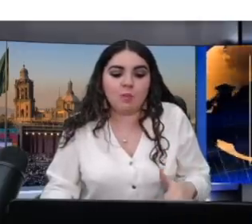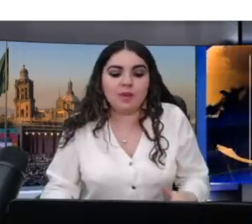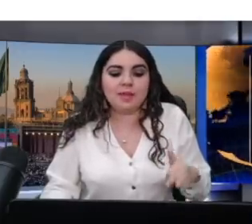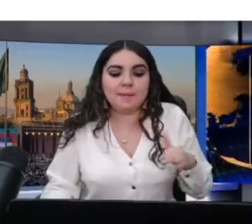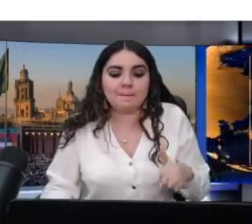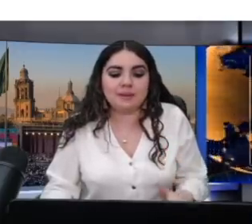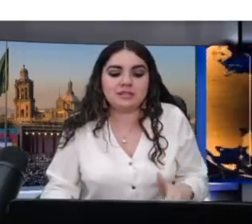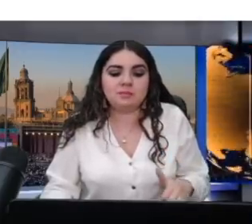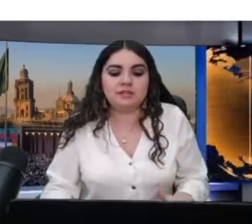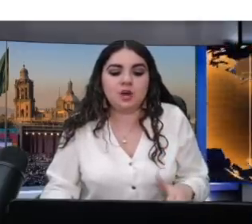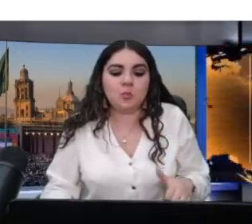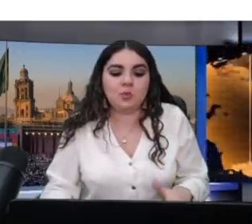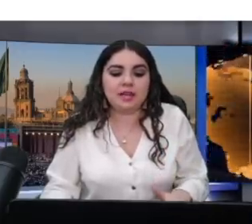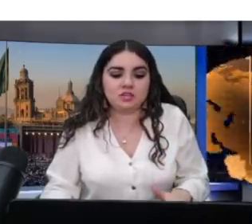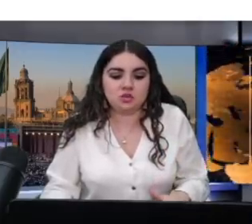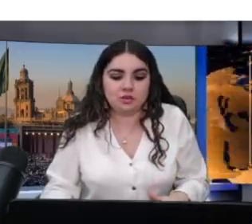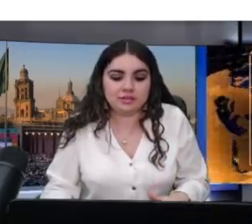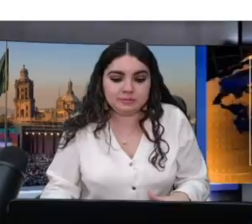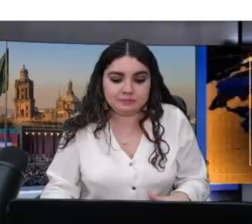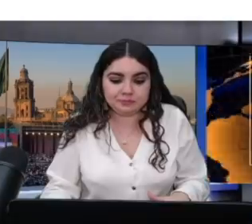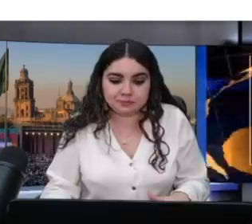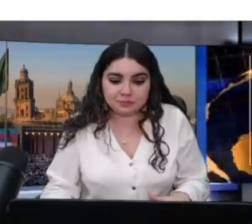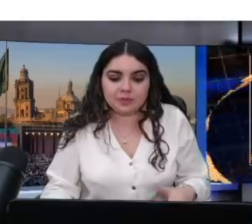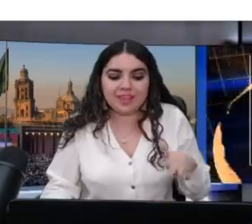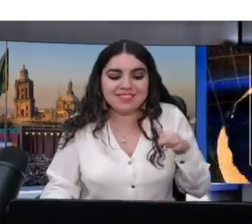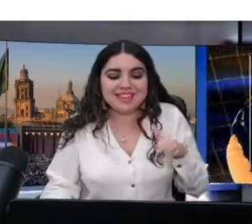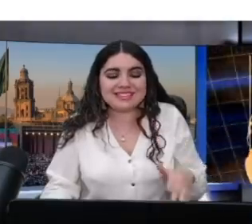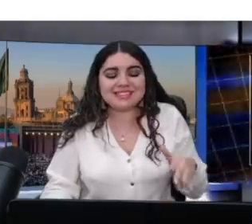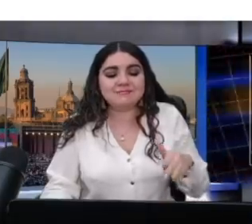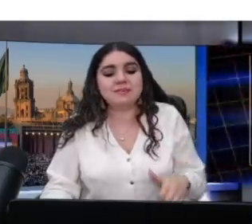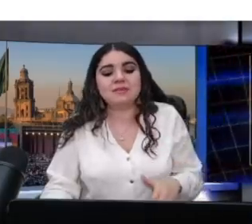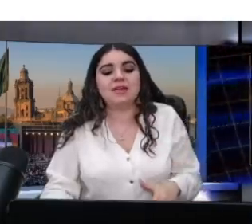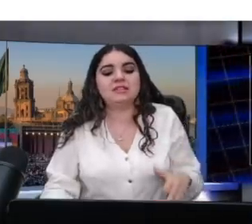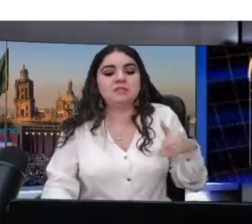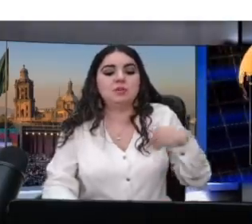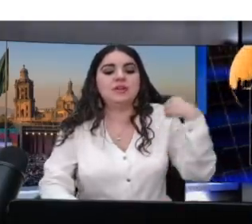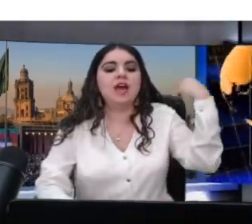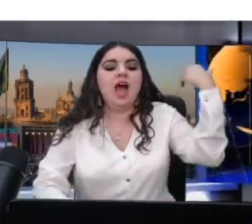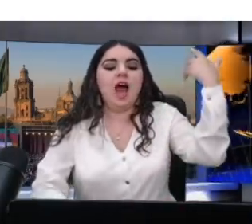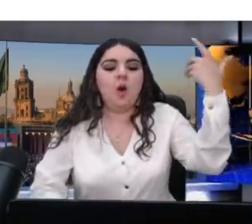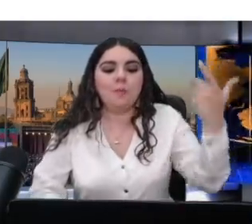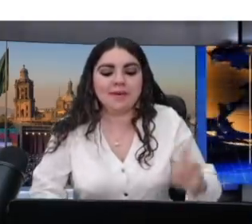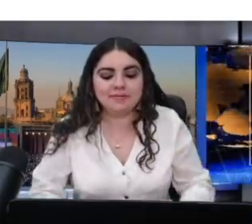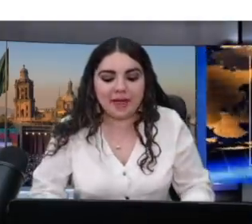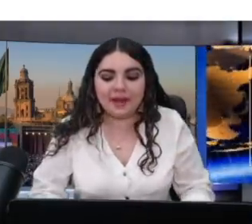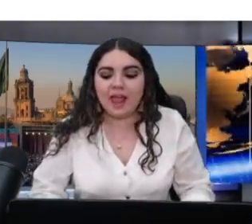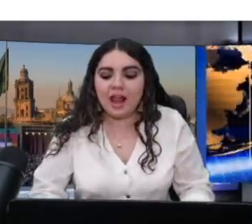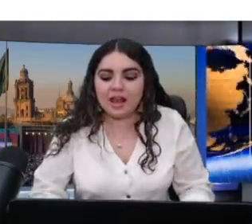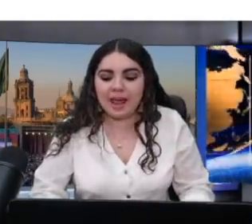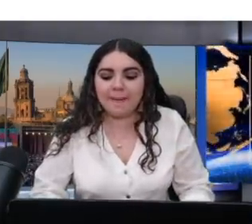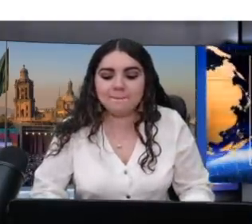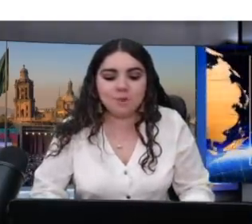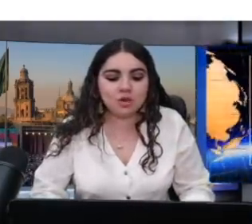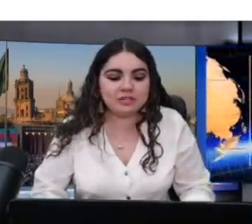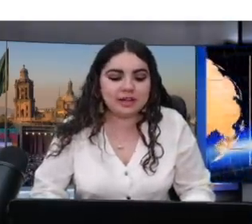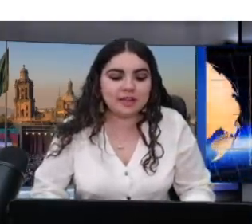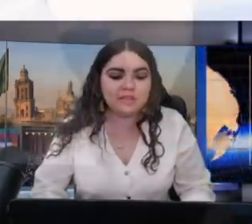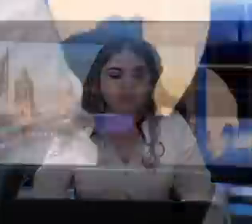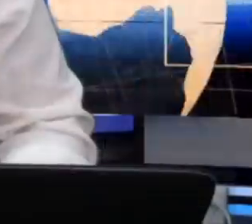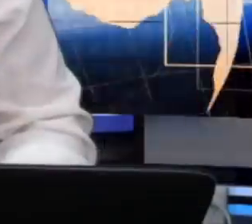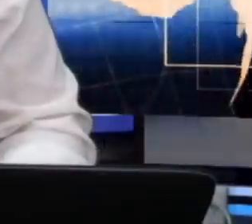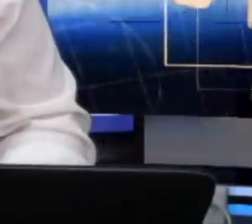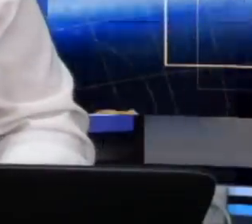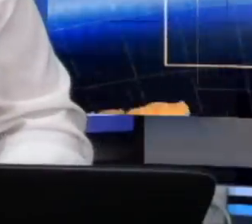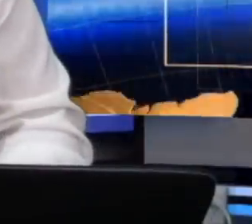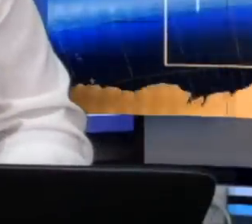asma. Pueden precipitar complicaciones de estas enfermedades y pueden aumentar la mortalidad.